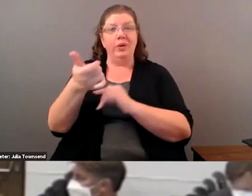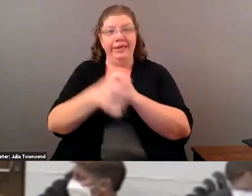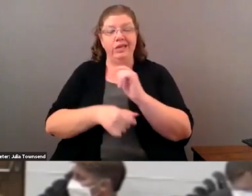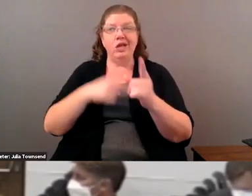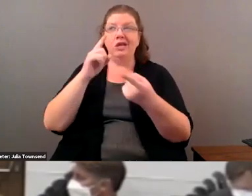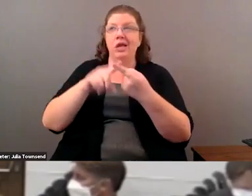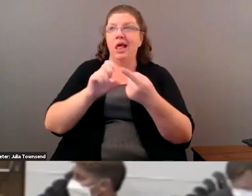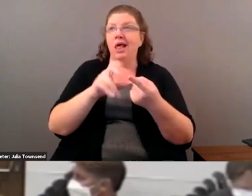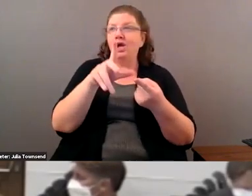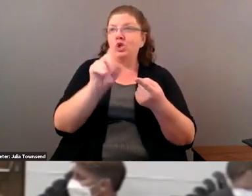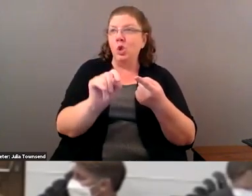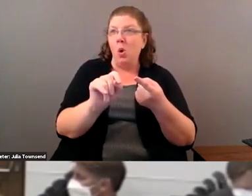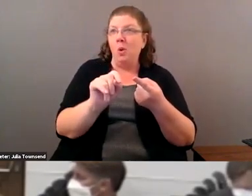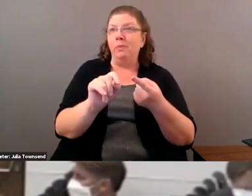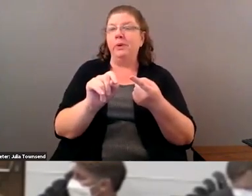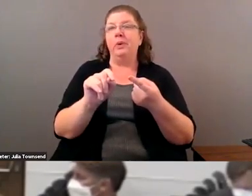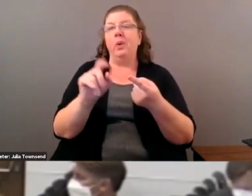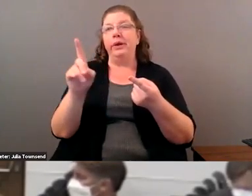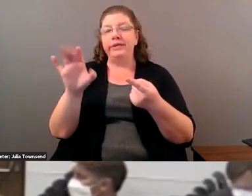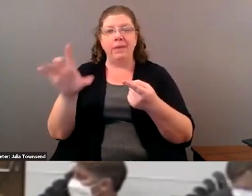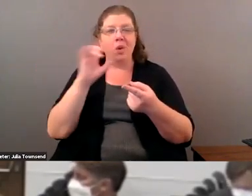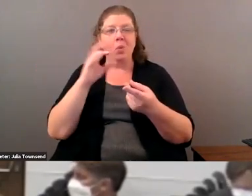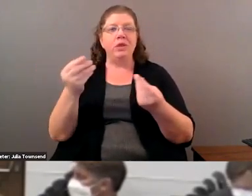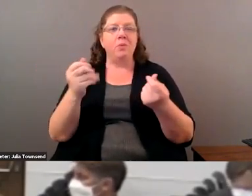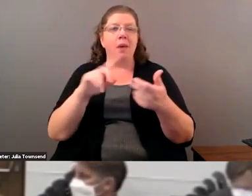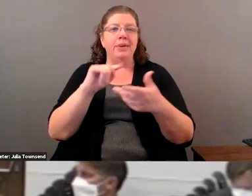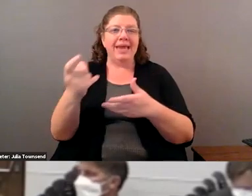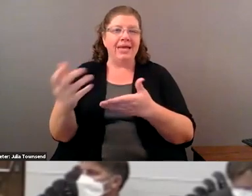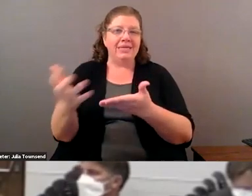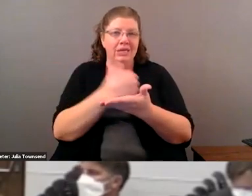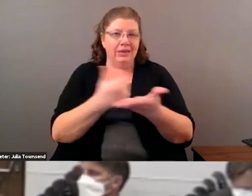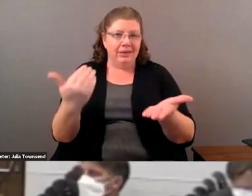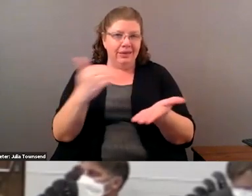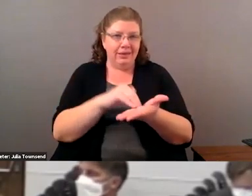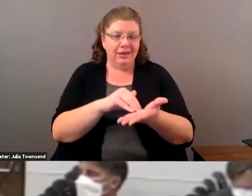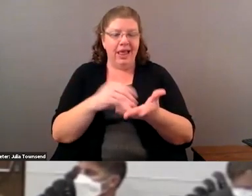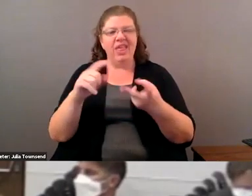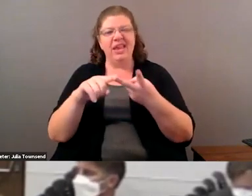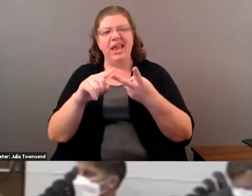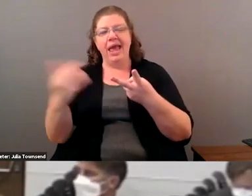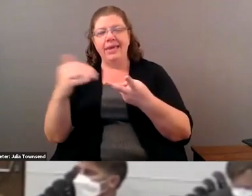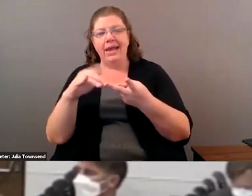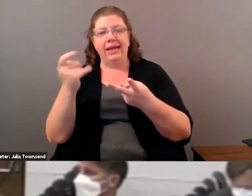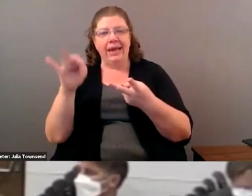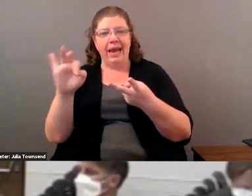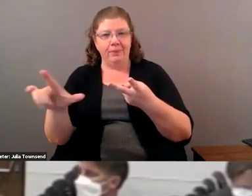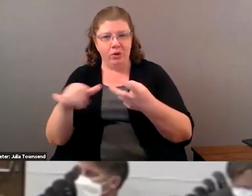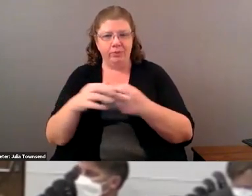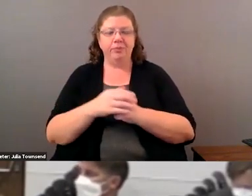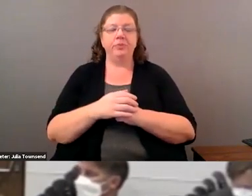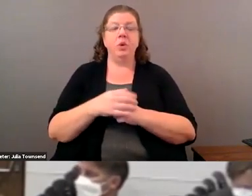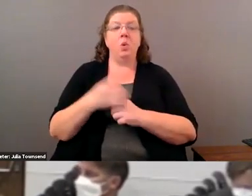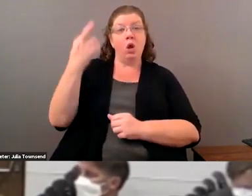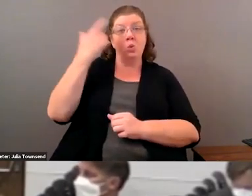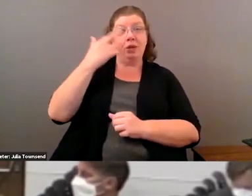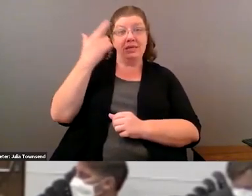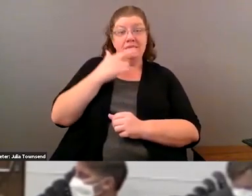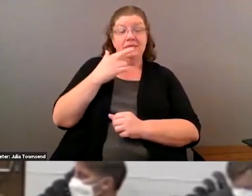un avance de efectivo para poder para poder